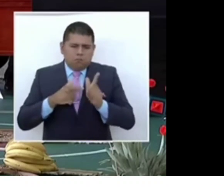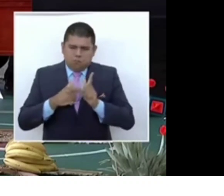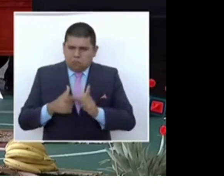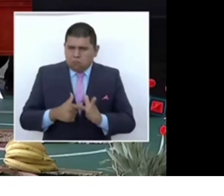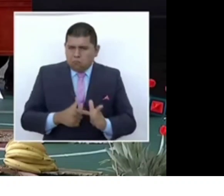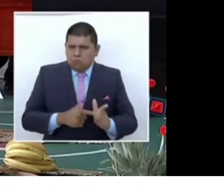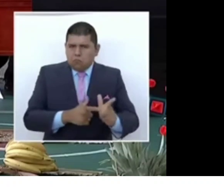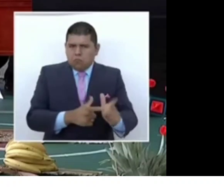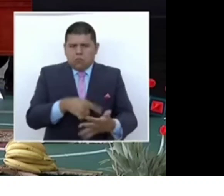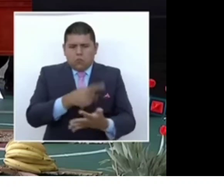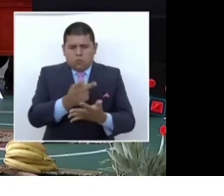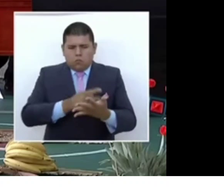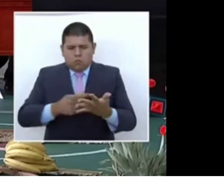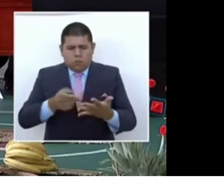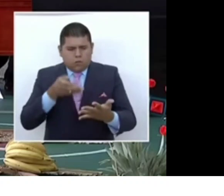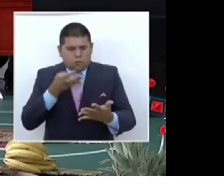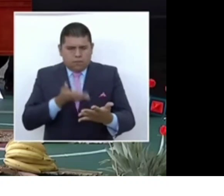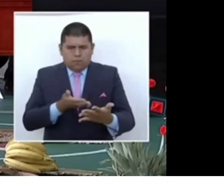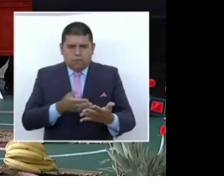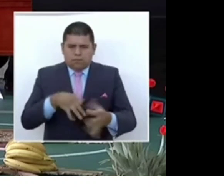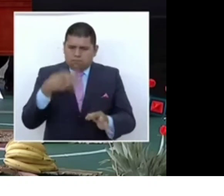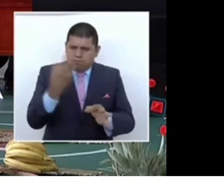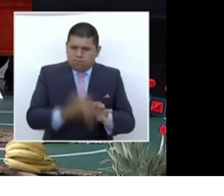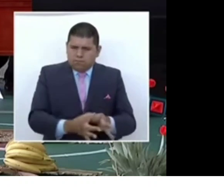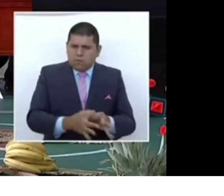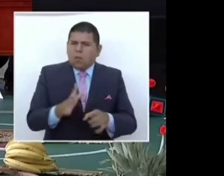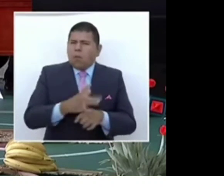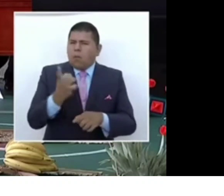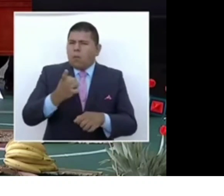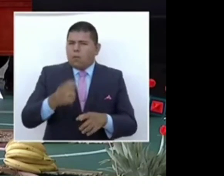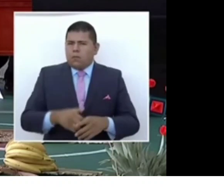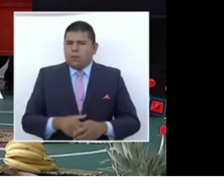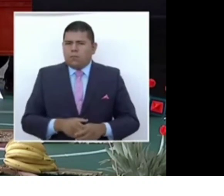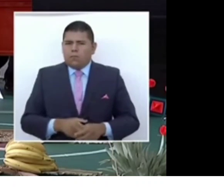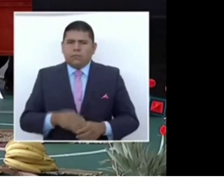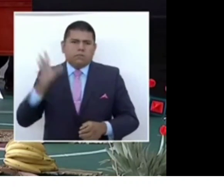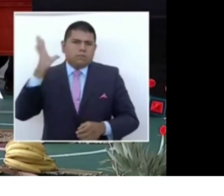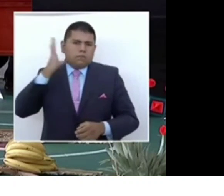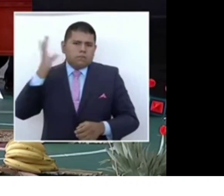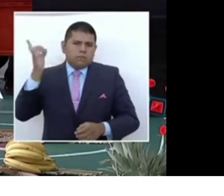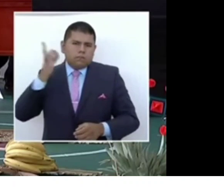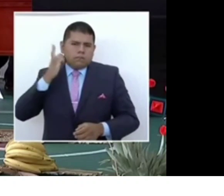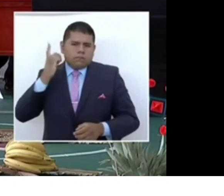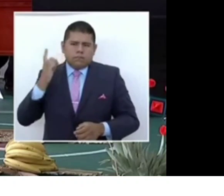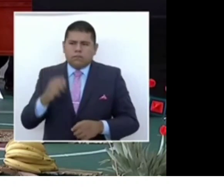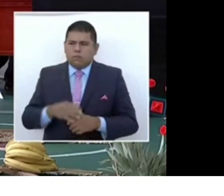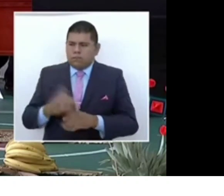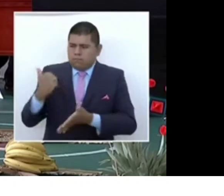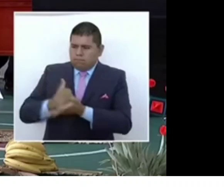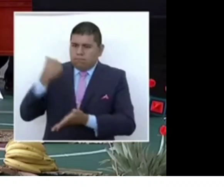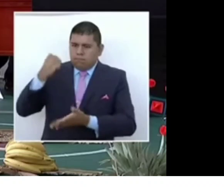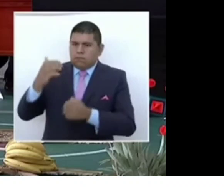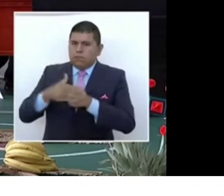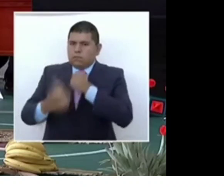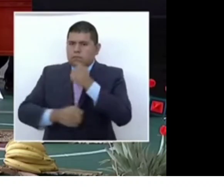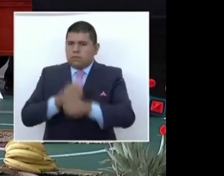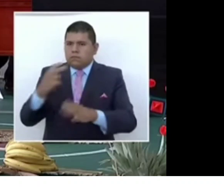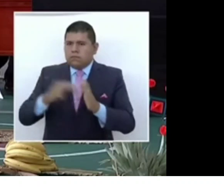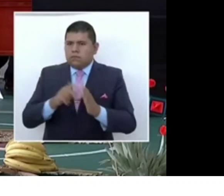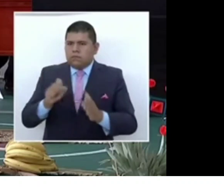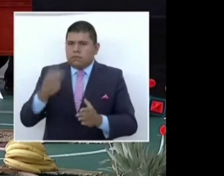este plan porque el Congreso ya nos autorizó el programa para el año